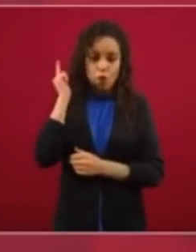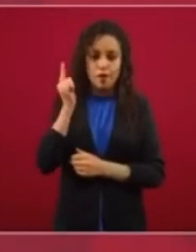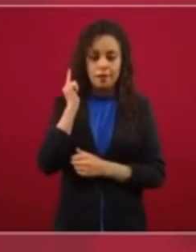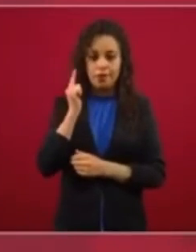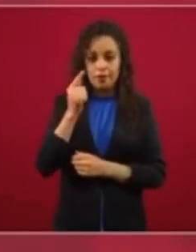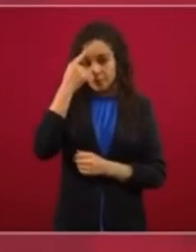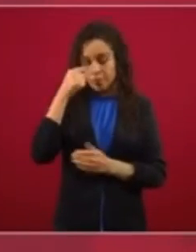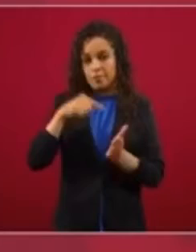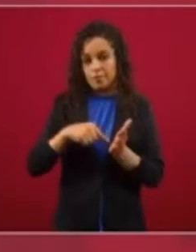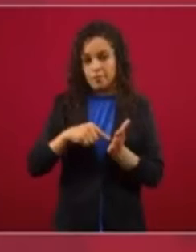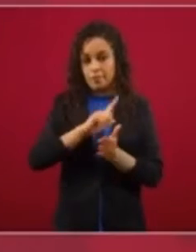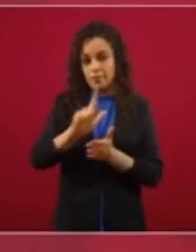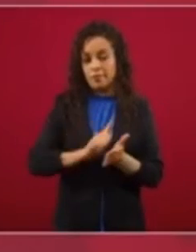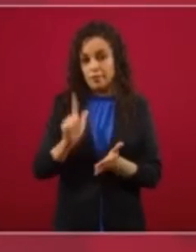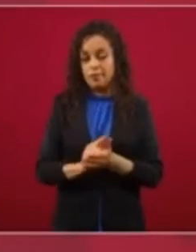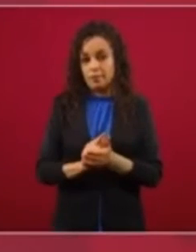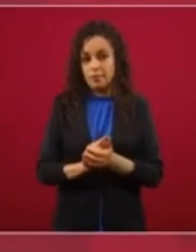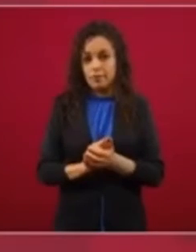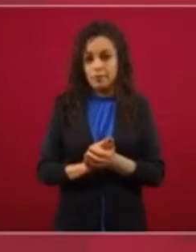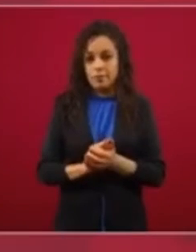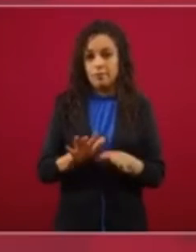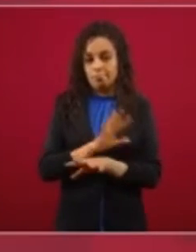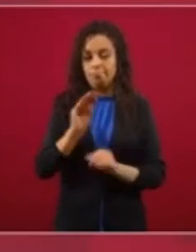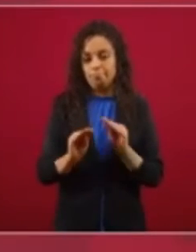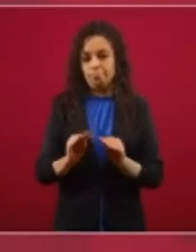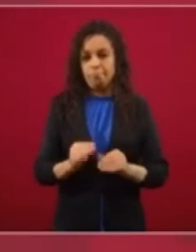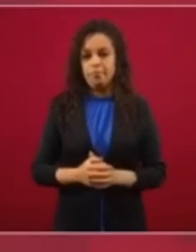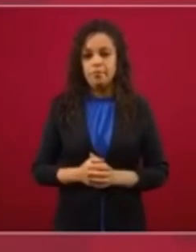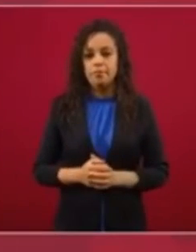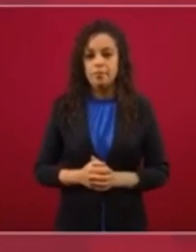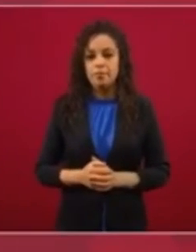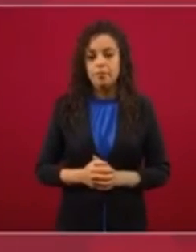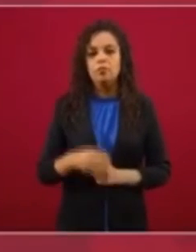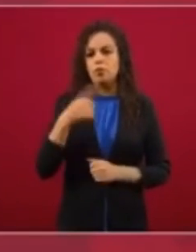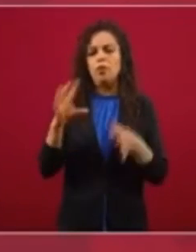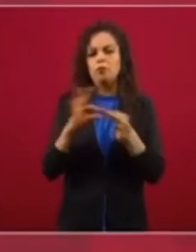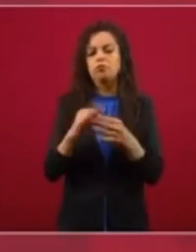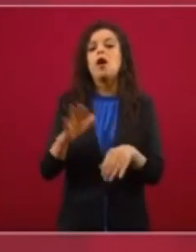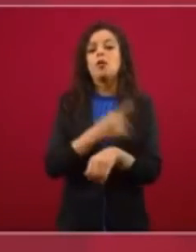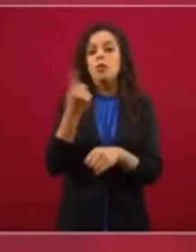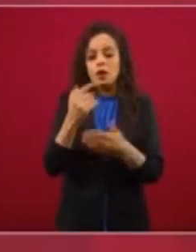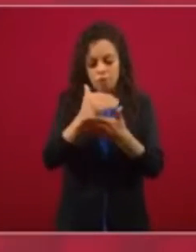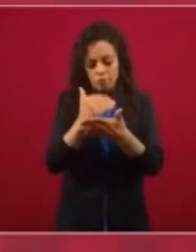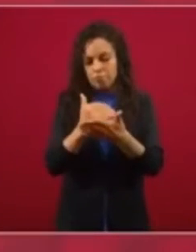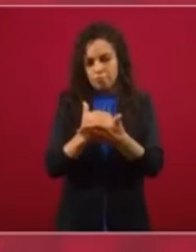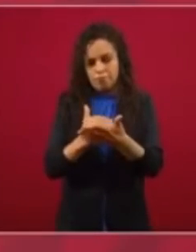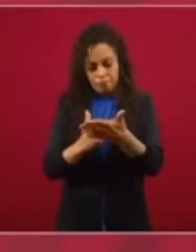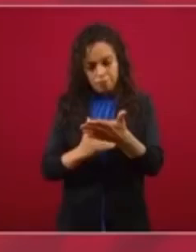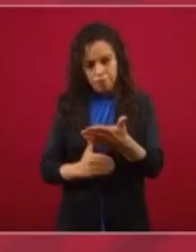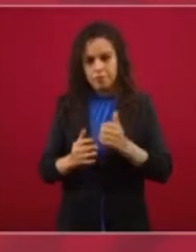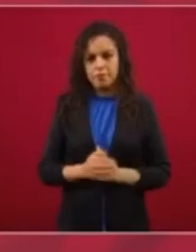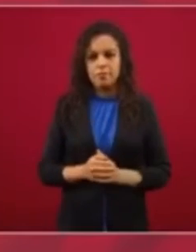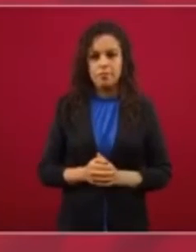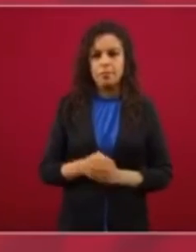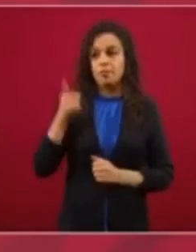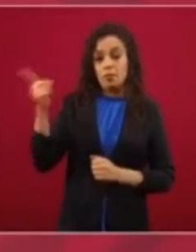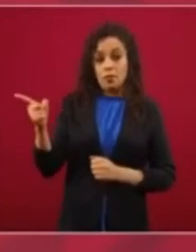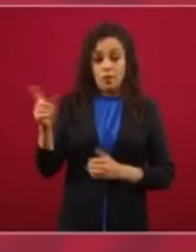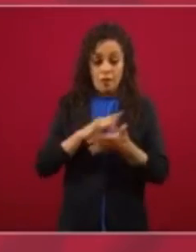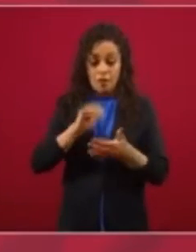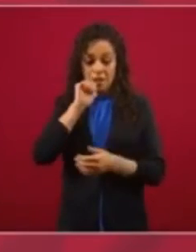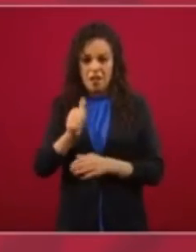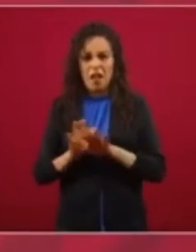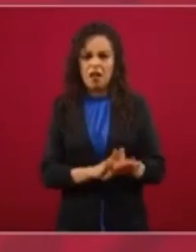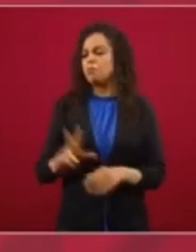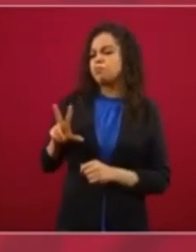ley y que vean la exposición de motivos y que no sea así nada más, porque no vamos a aprobar nada, hacemos un